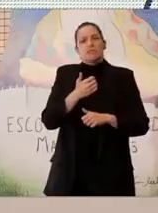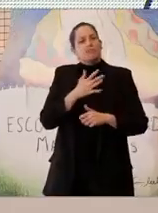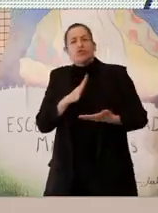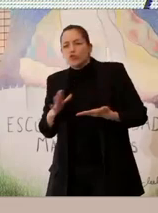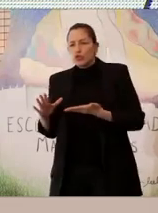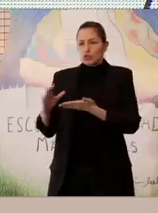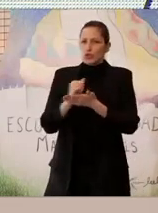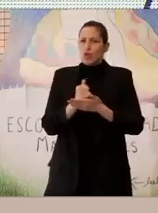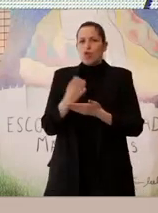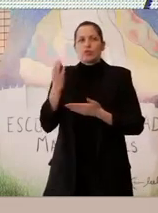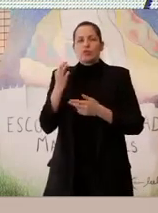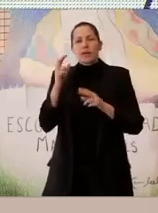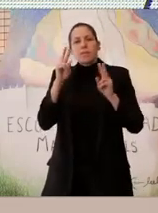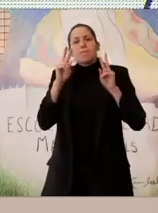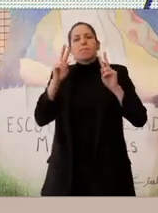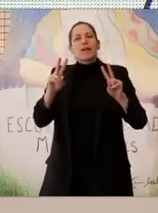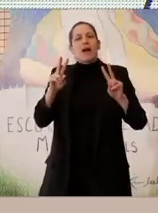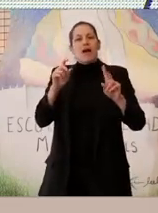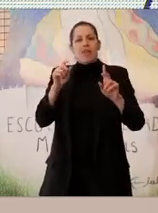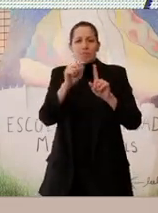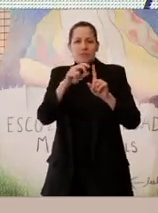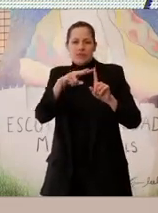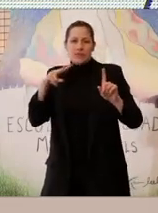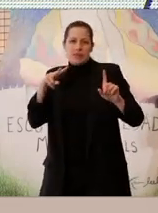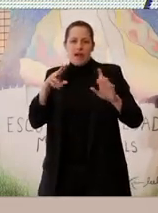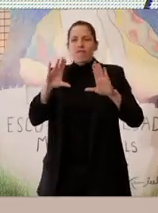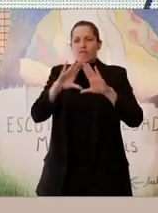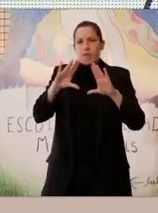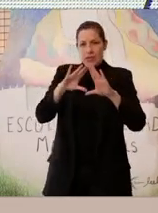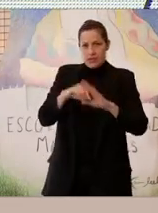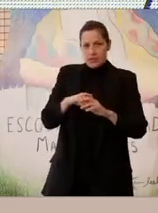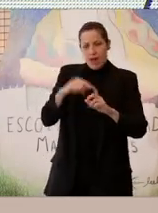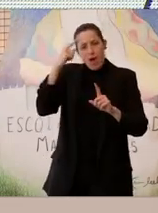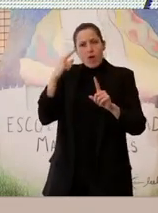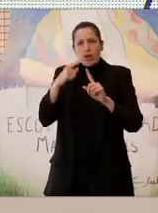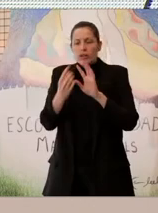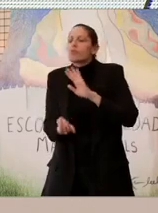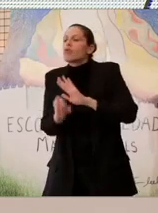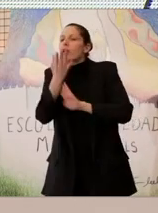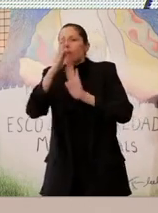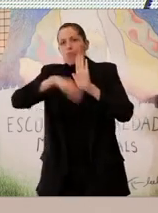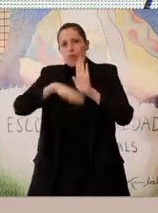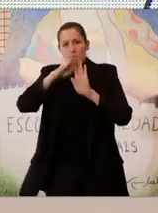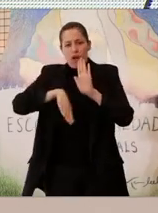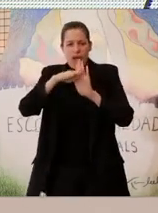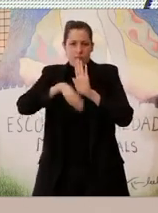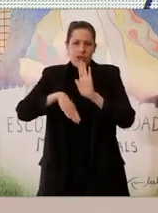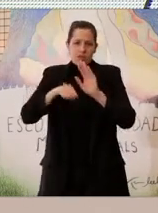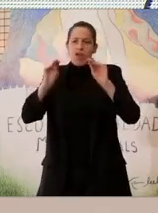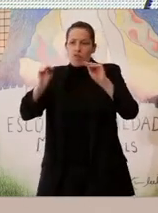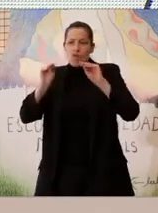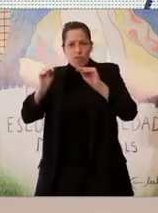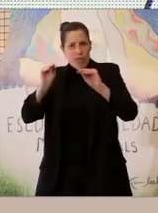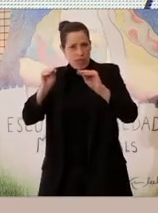que podamos hacer un control y una evaluación de los programas de formación que sí se gestan desde la Fiscalía en conjunto con el